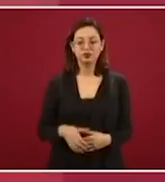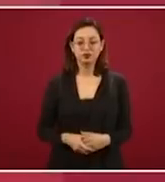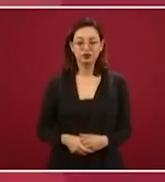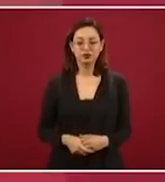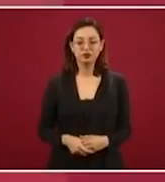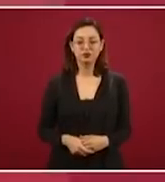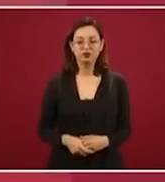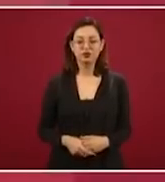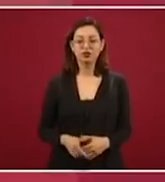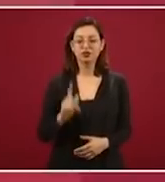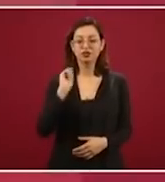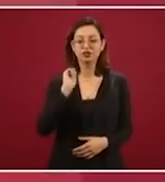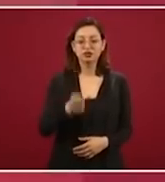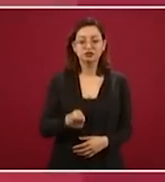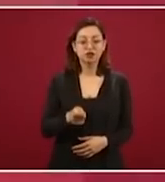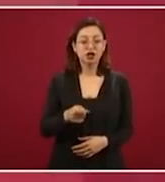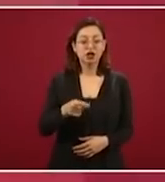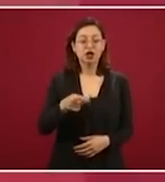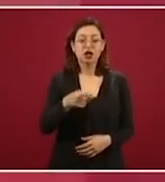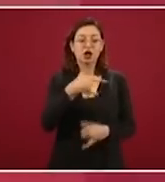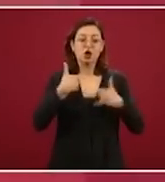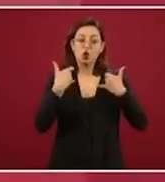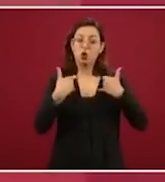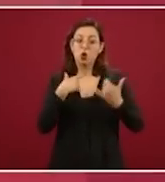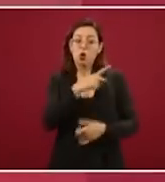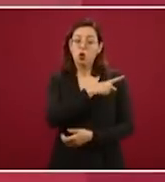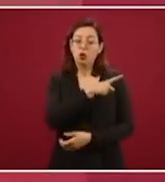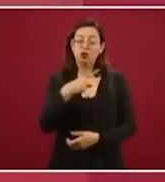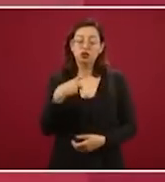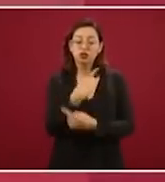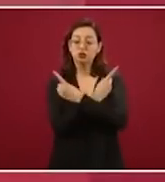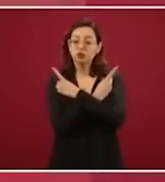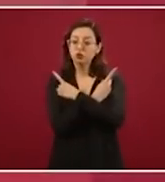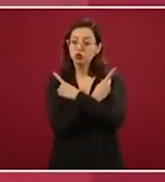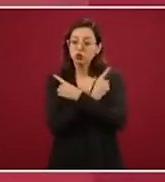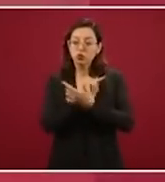tan puristas, pero sí hay